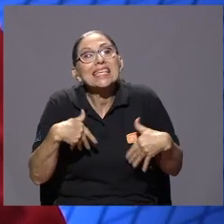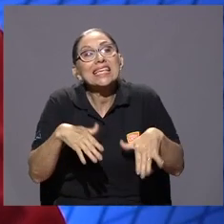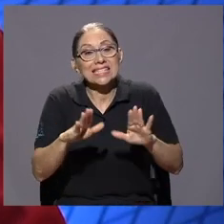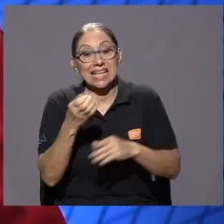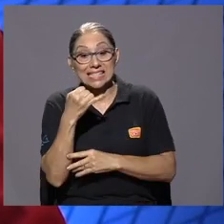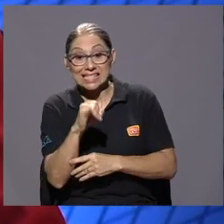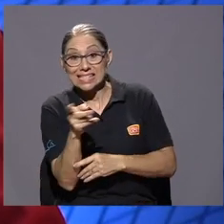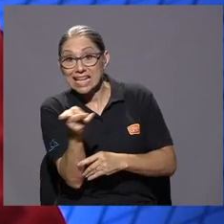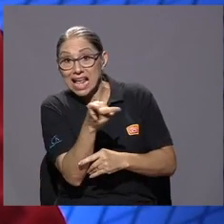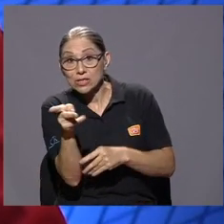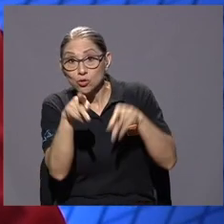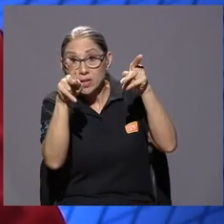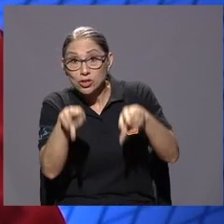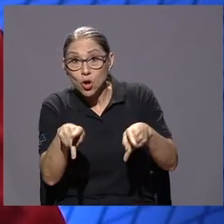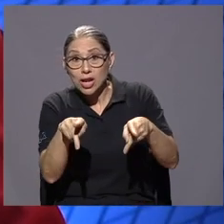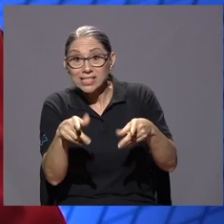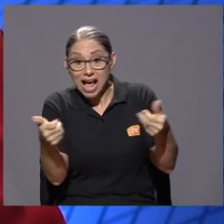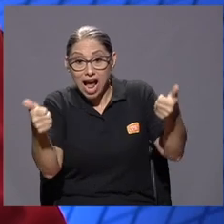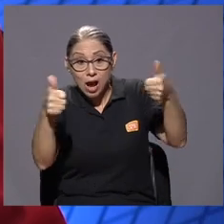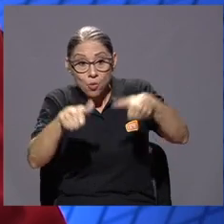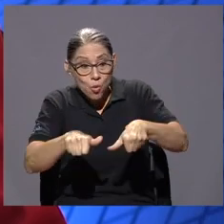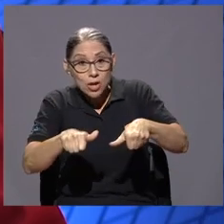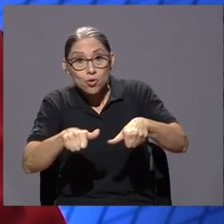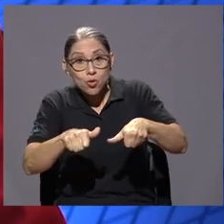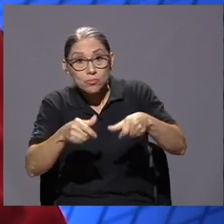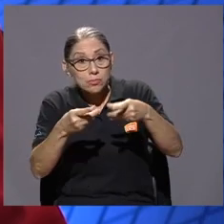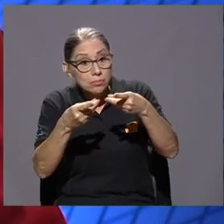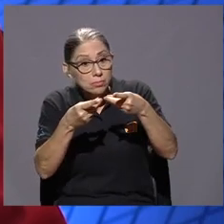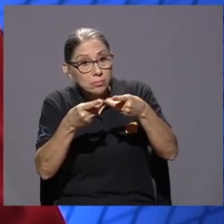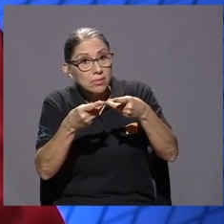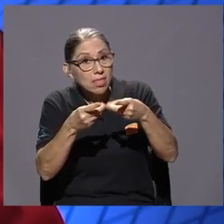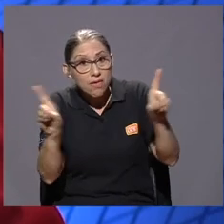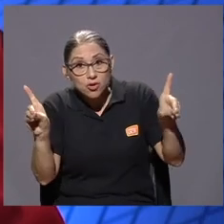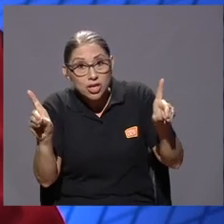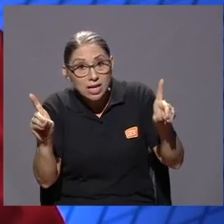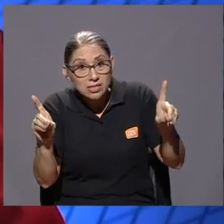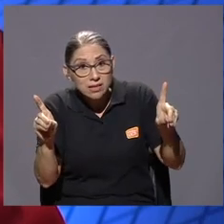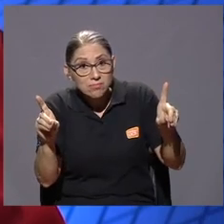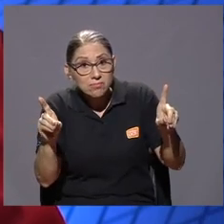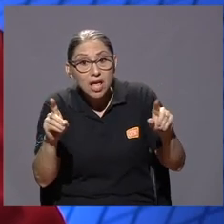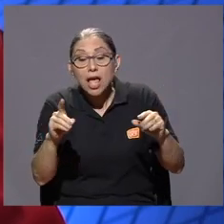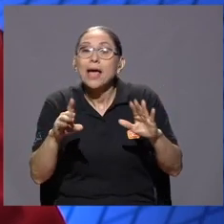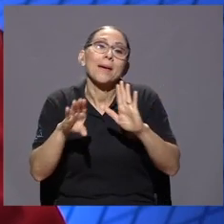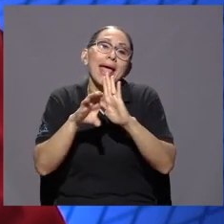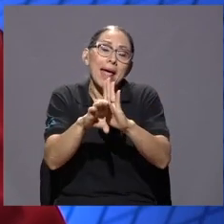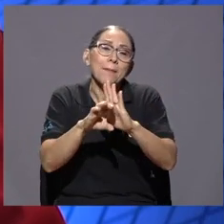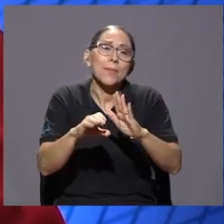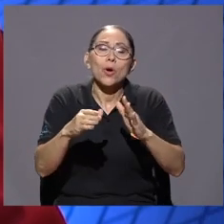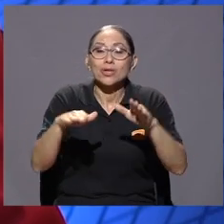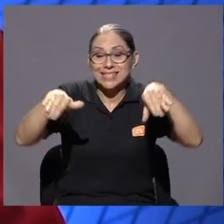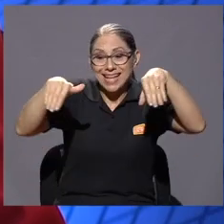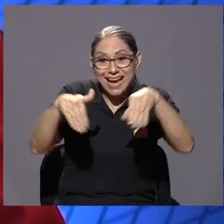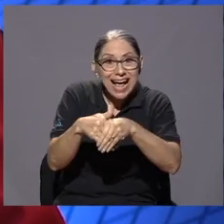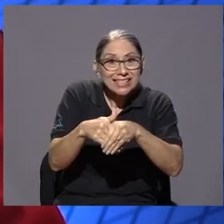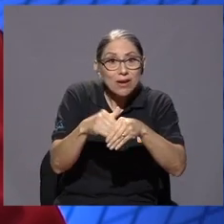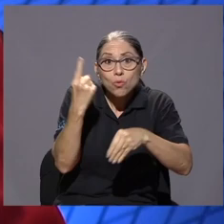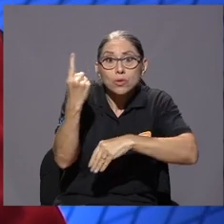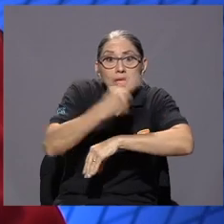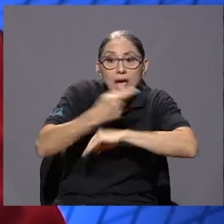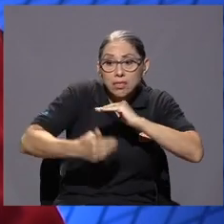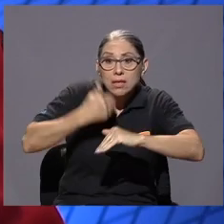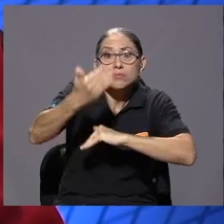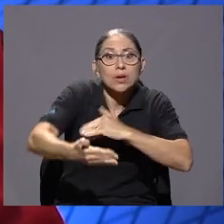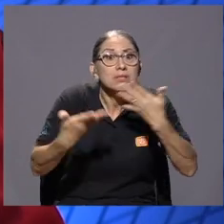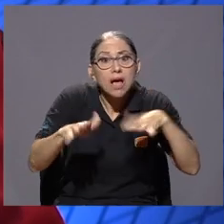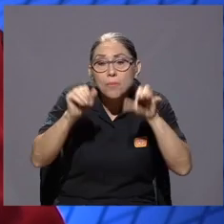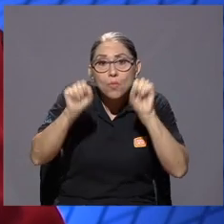inclusive si hay mutuo acuerdo, después de la noche de bodas se pueden divorciar. Como en Las Vegas. Algo así, como en Las